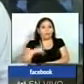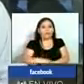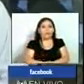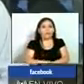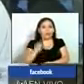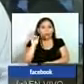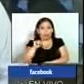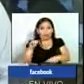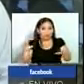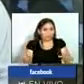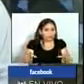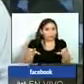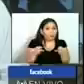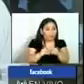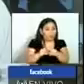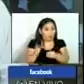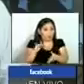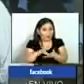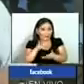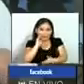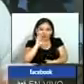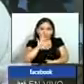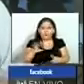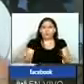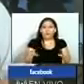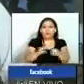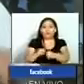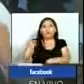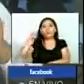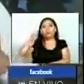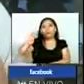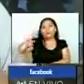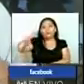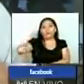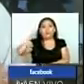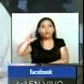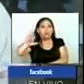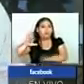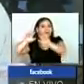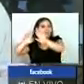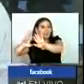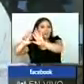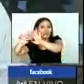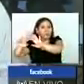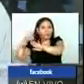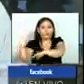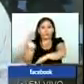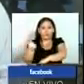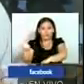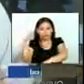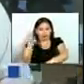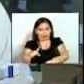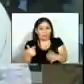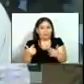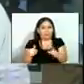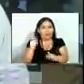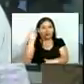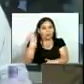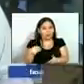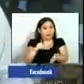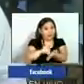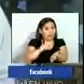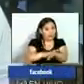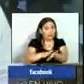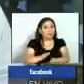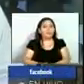que hace Un total Como les remarcábamos De 24.388 casos A la fecha Hay que destacar También